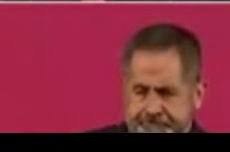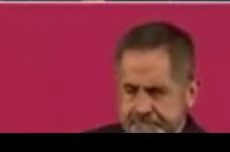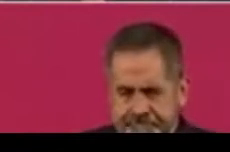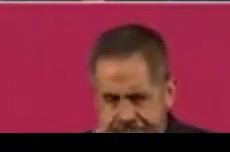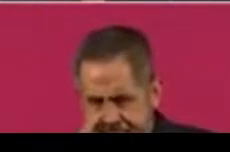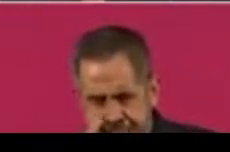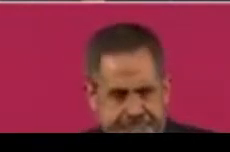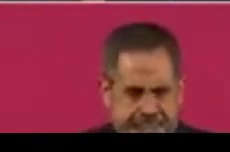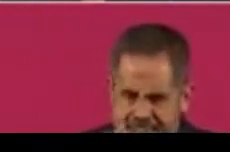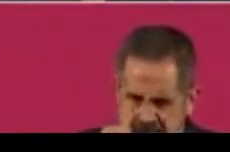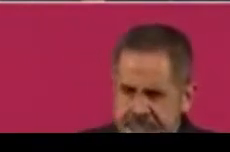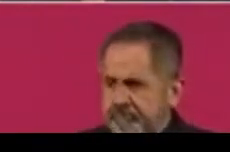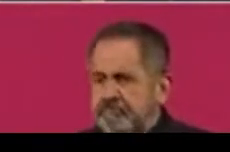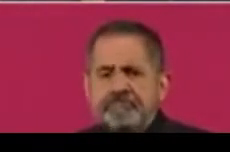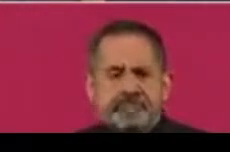actuando.